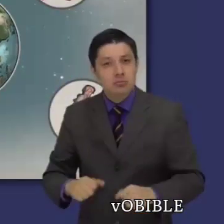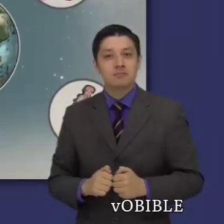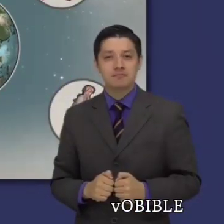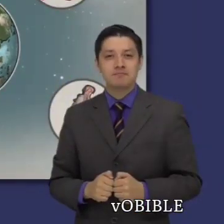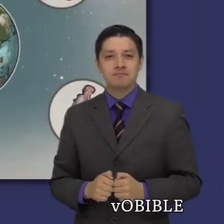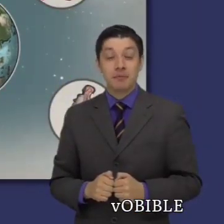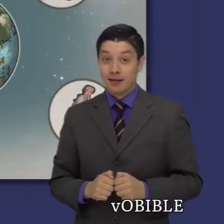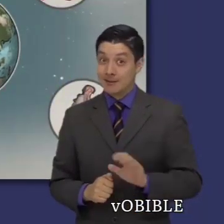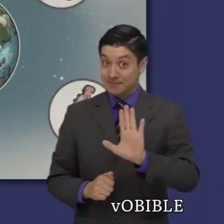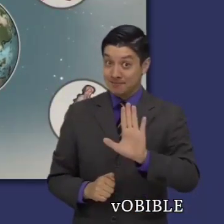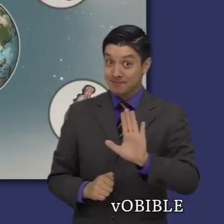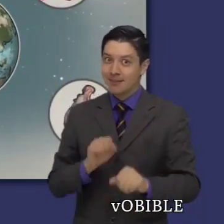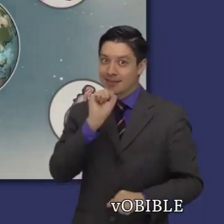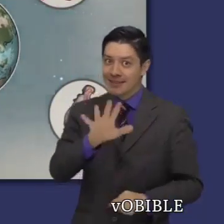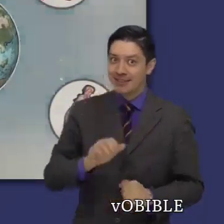creación.